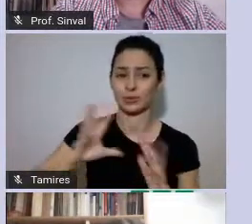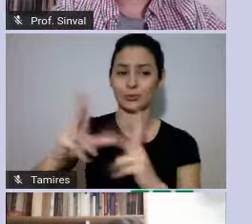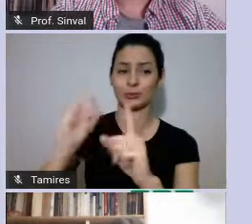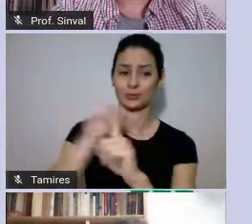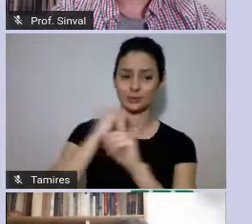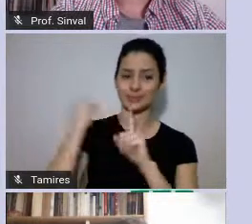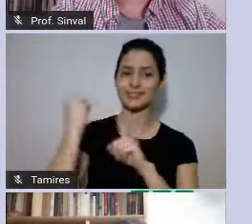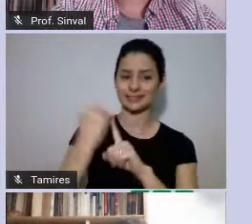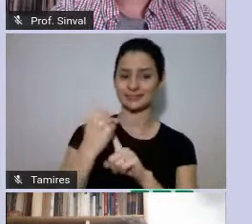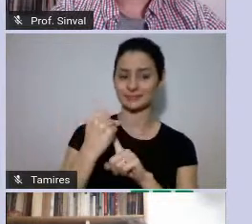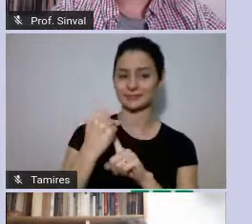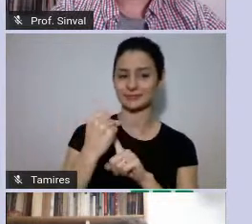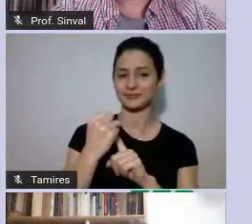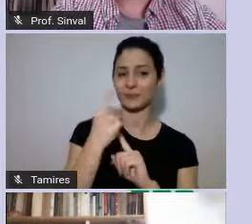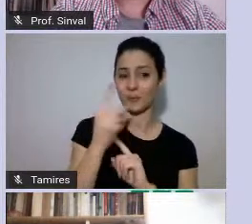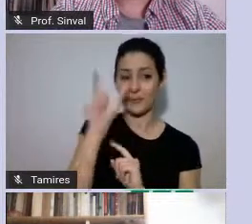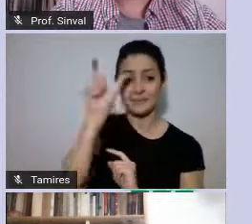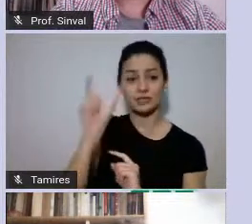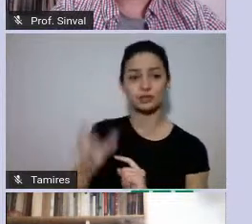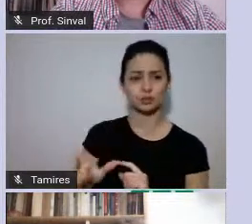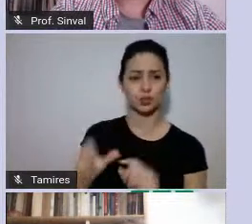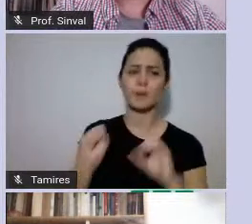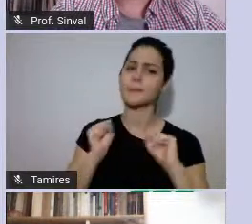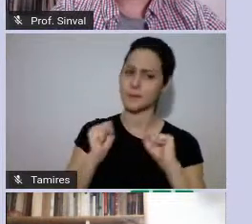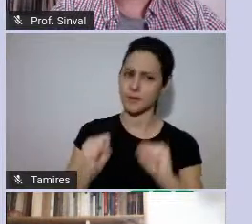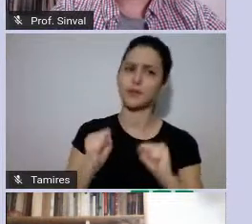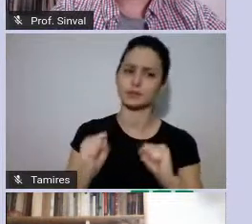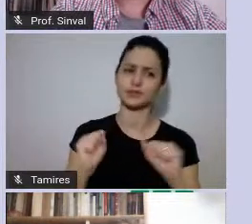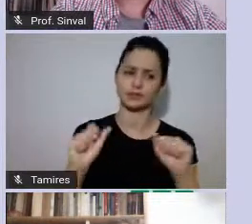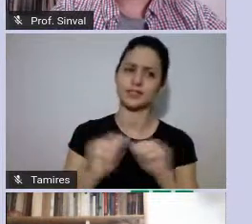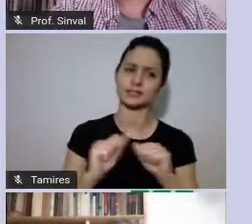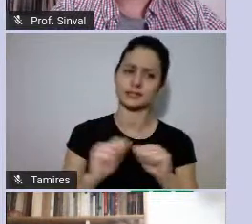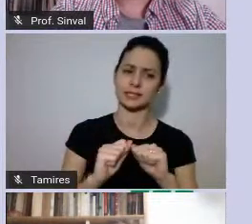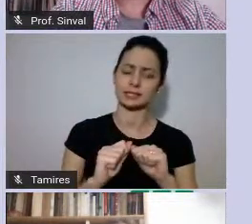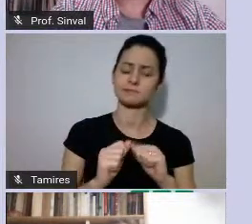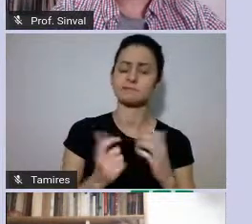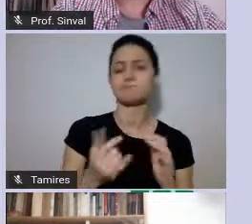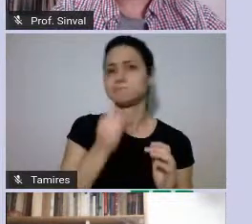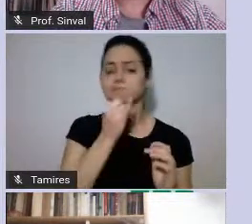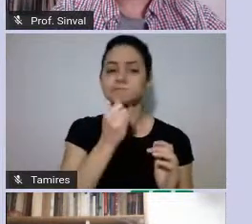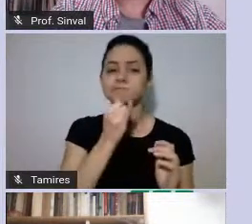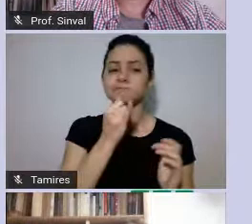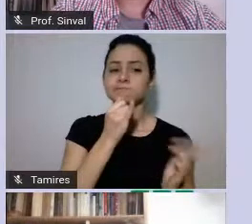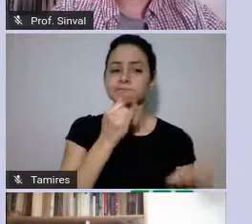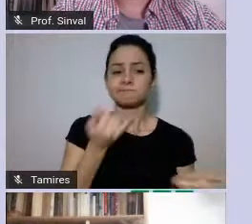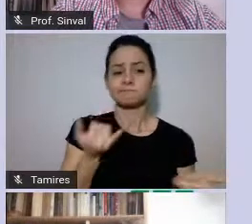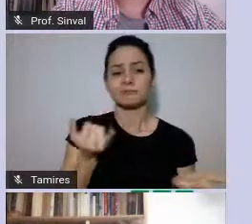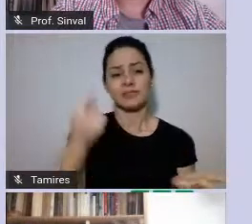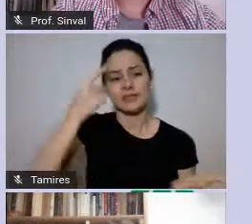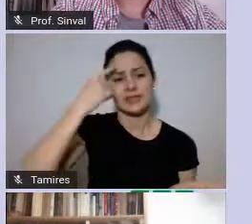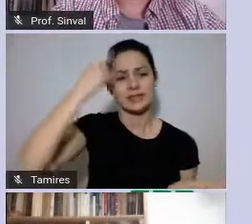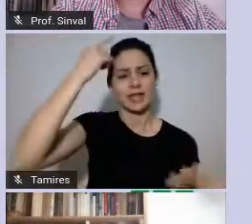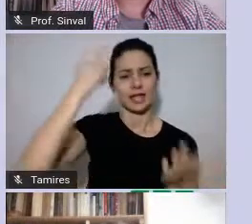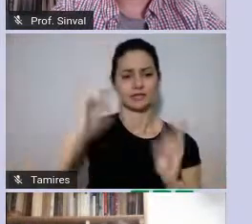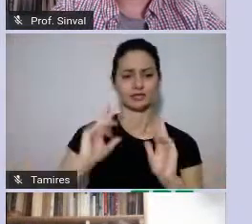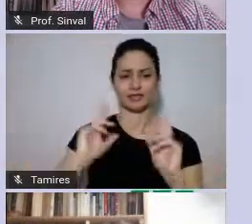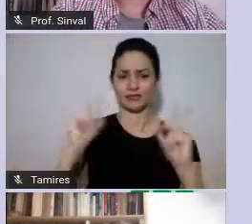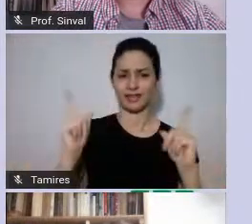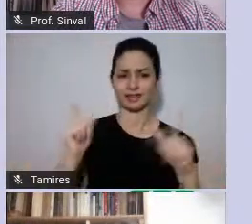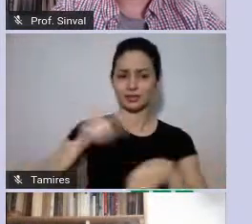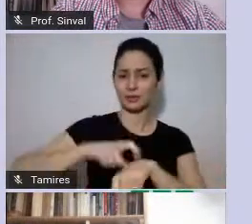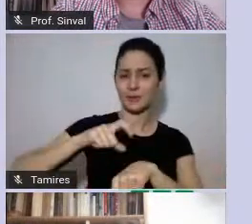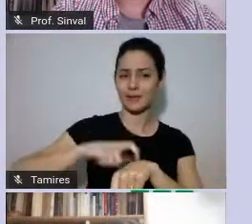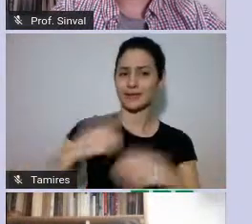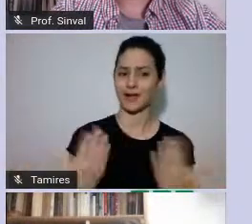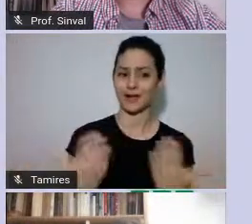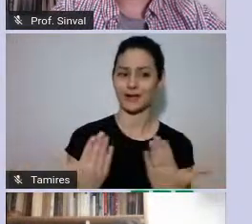¿no? Una persona podía realizar prácticas hay una idea diferente en este momento, estamos